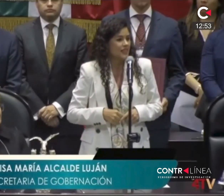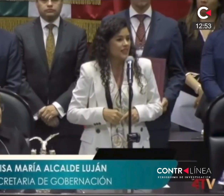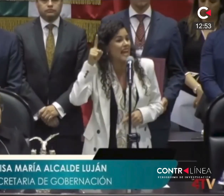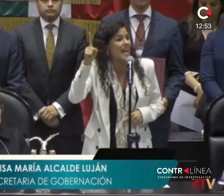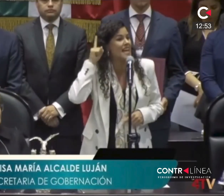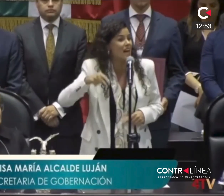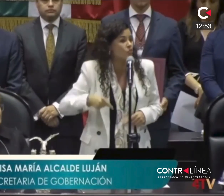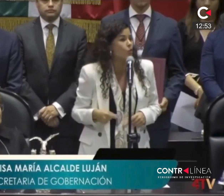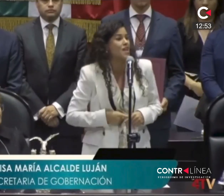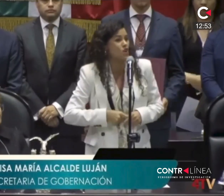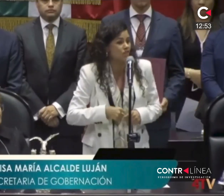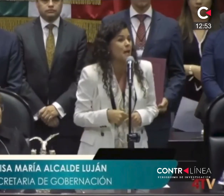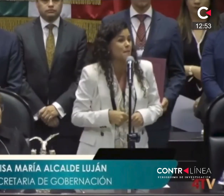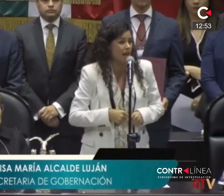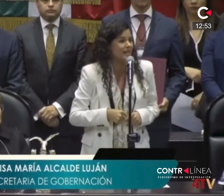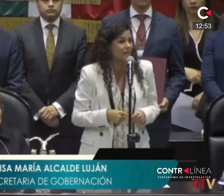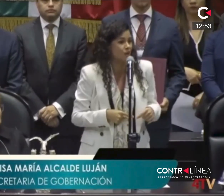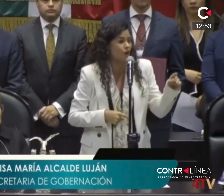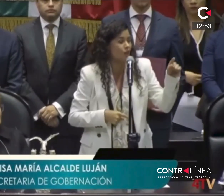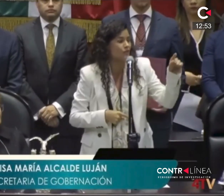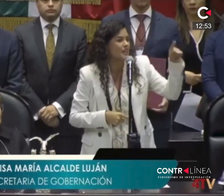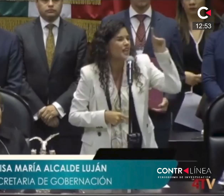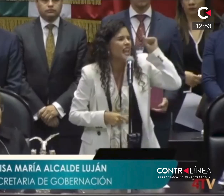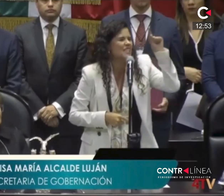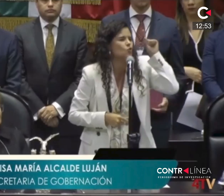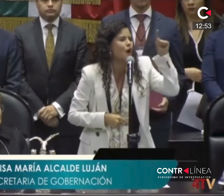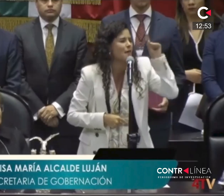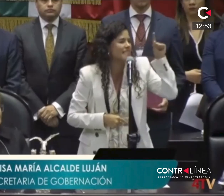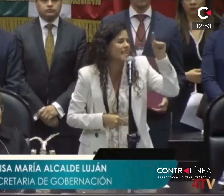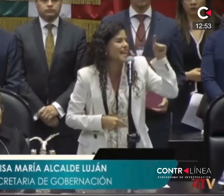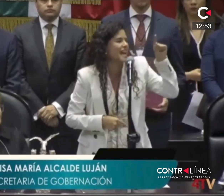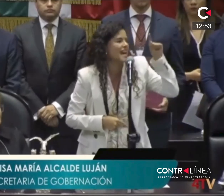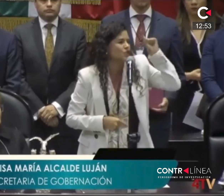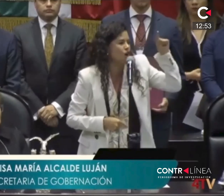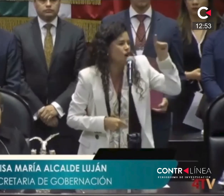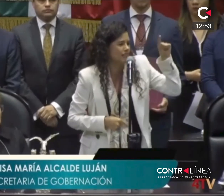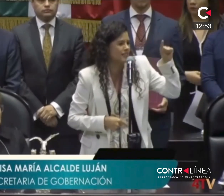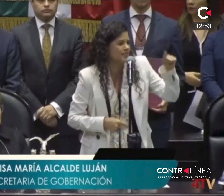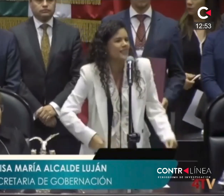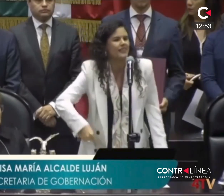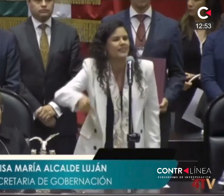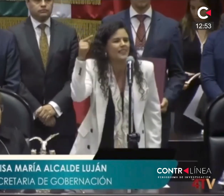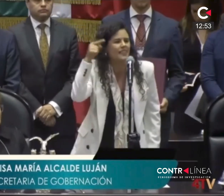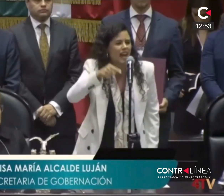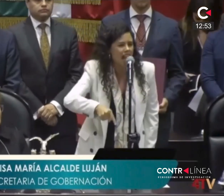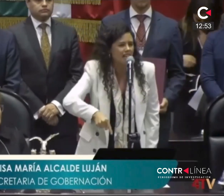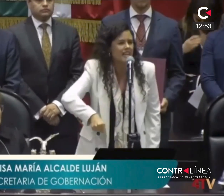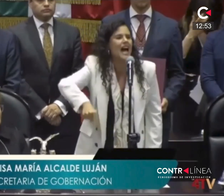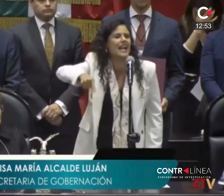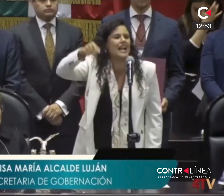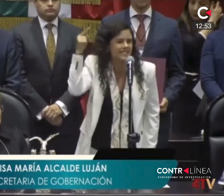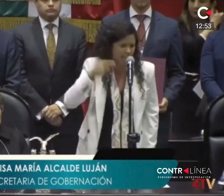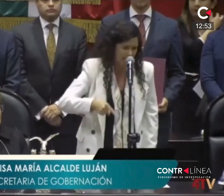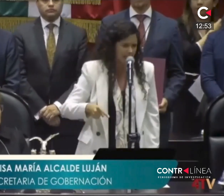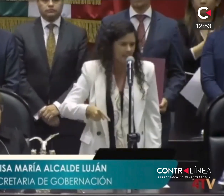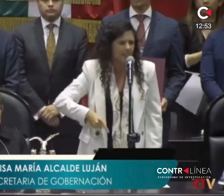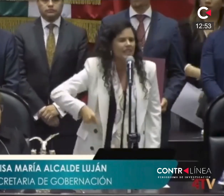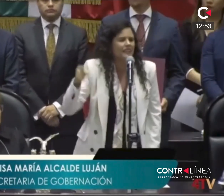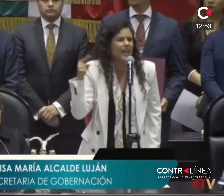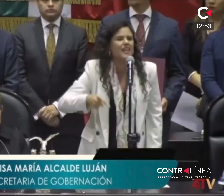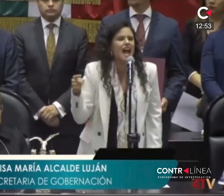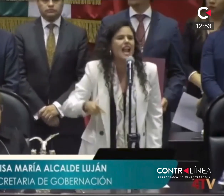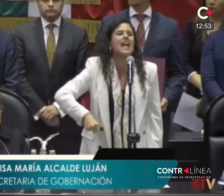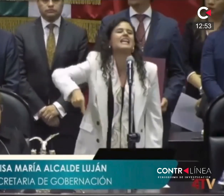los que se creían dueños de México, las nuevas generaciones tendrán la